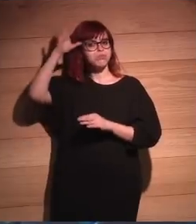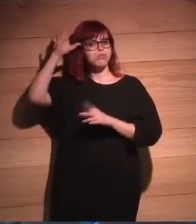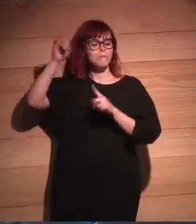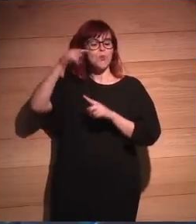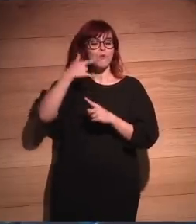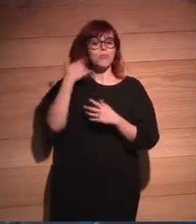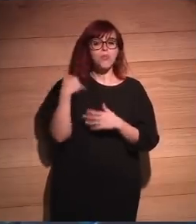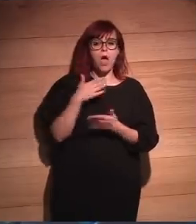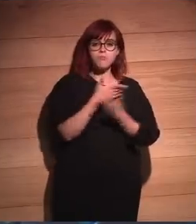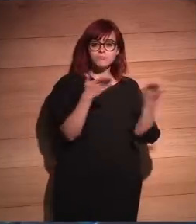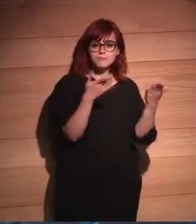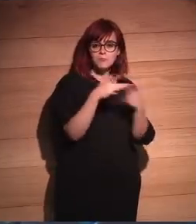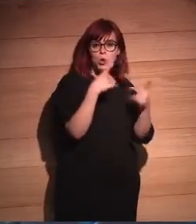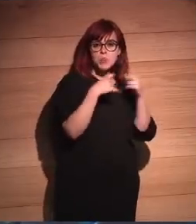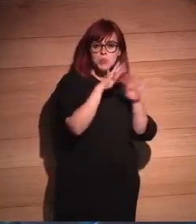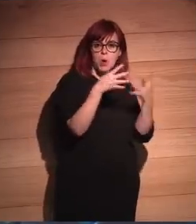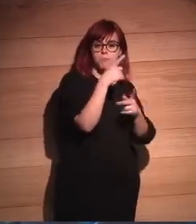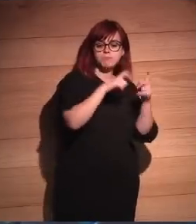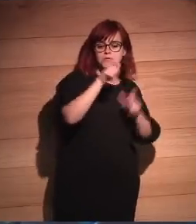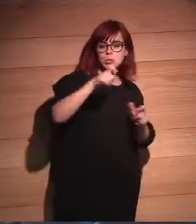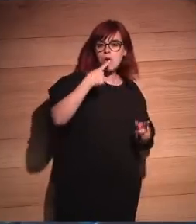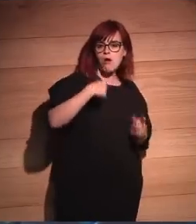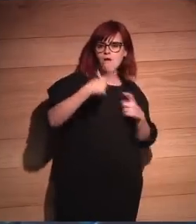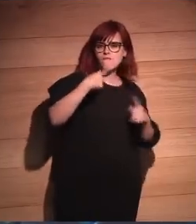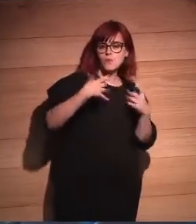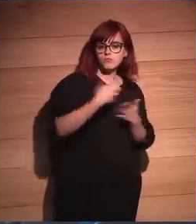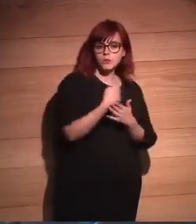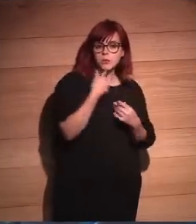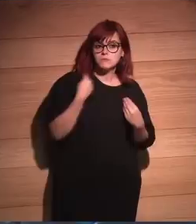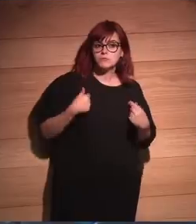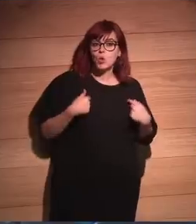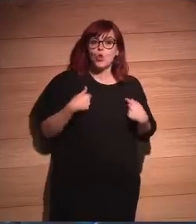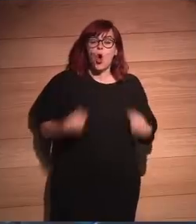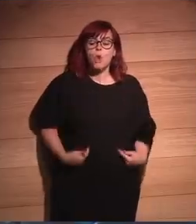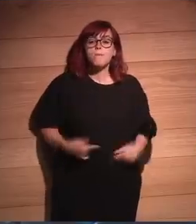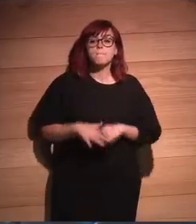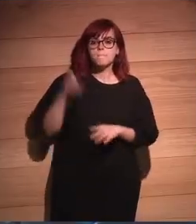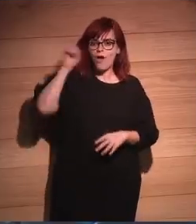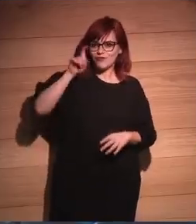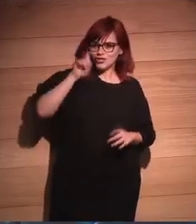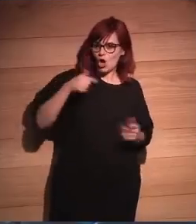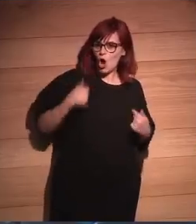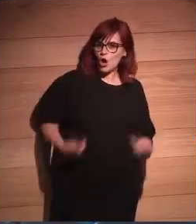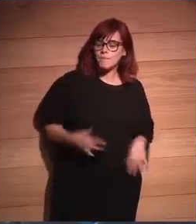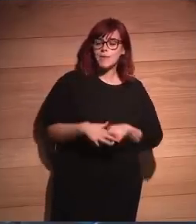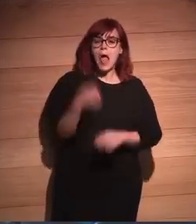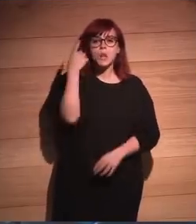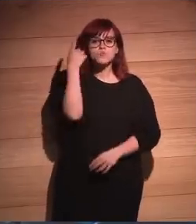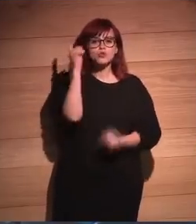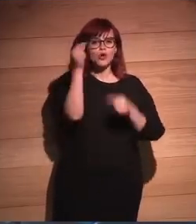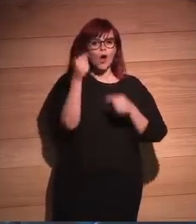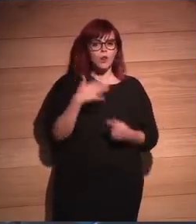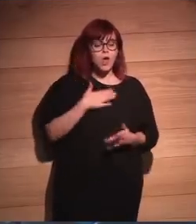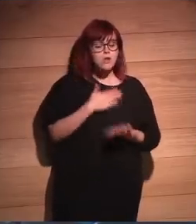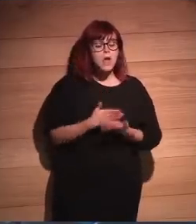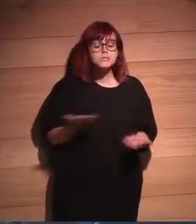asociábamos una posición de autoridad. Por ejemplo, yo mismo, profesor, mis alumnos me corrigen en